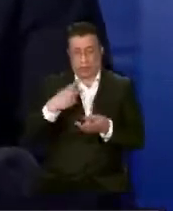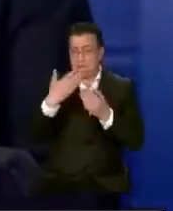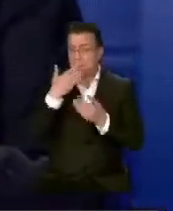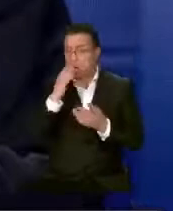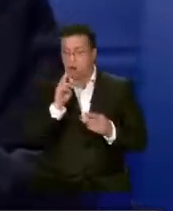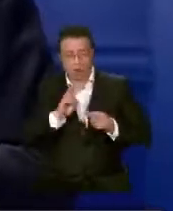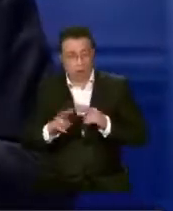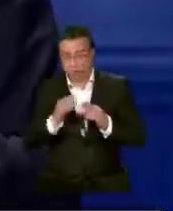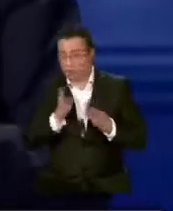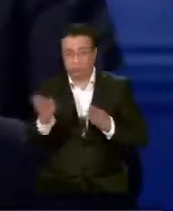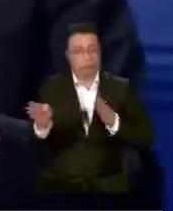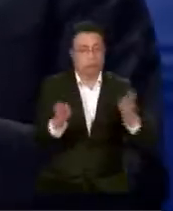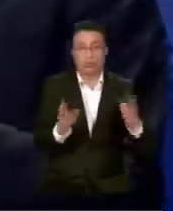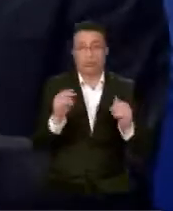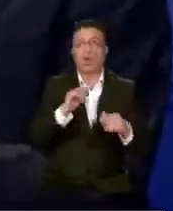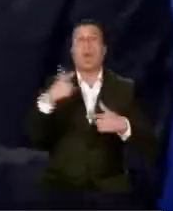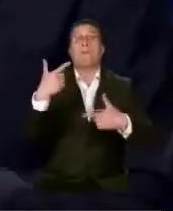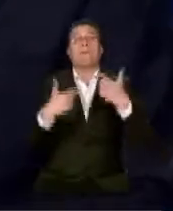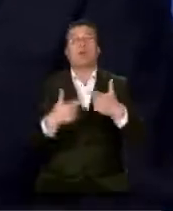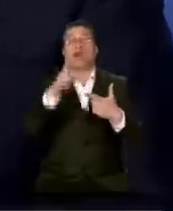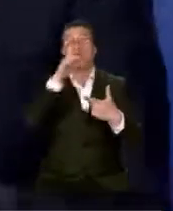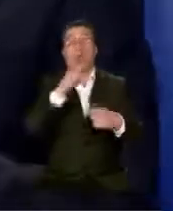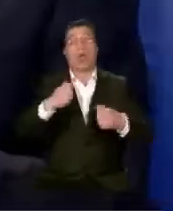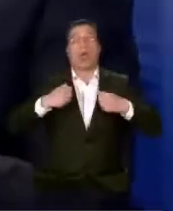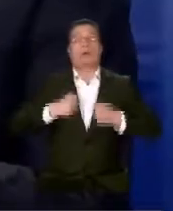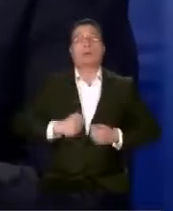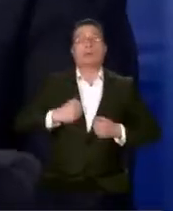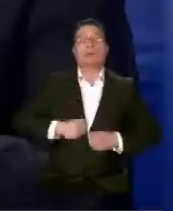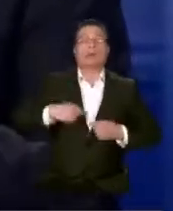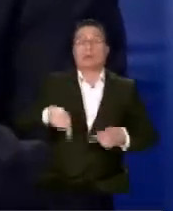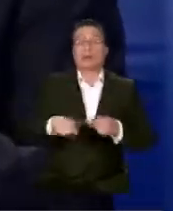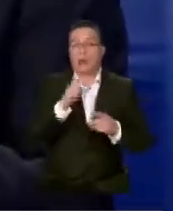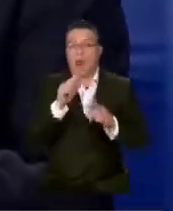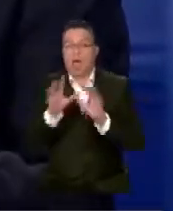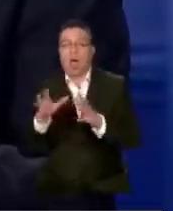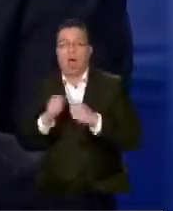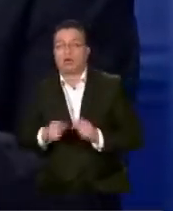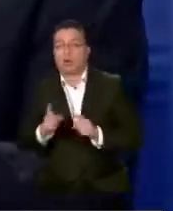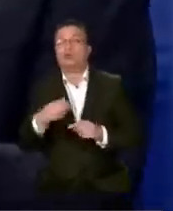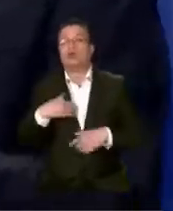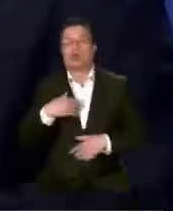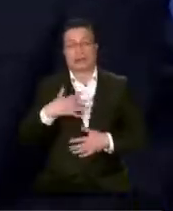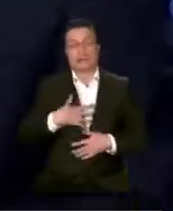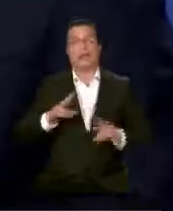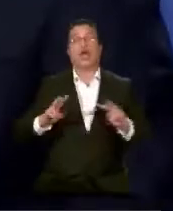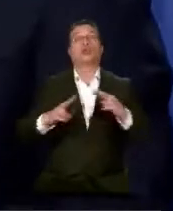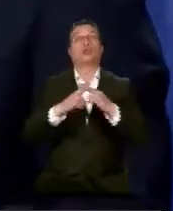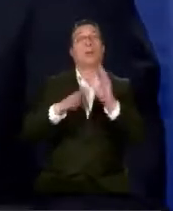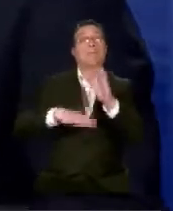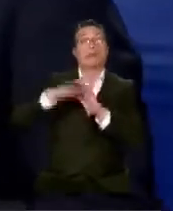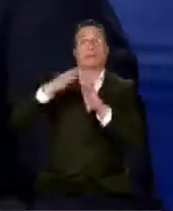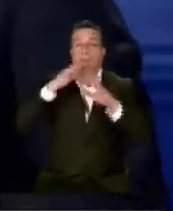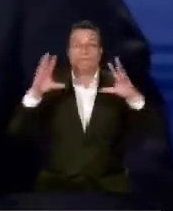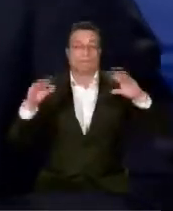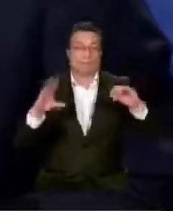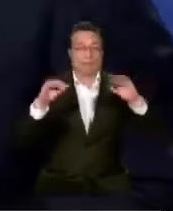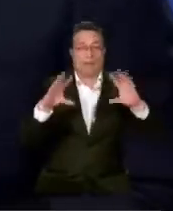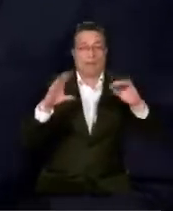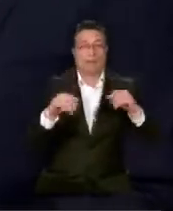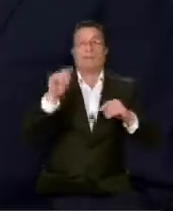problemas y no jugar a la política como si fuera una camiseta de fútbol. Yo también quiero construir mayorías. Tengo claro de tener una centro-derecha